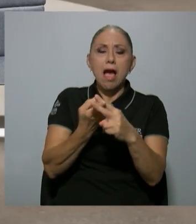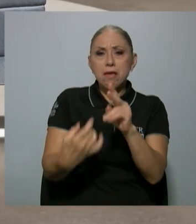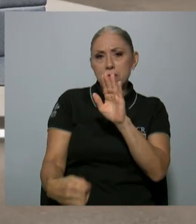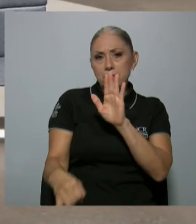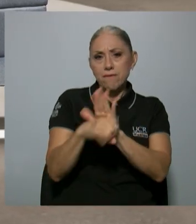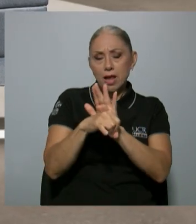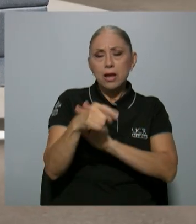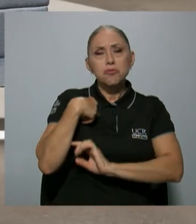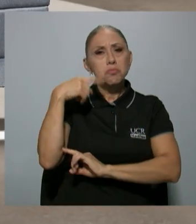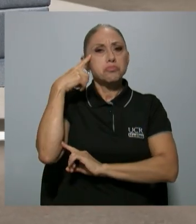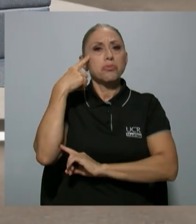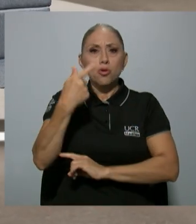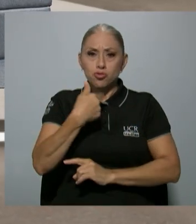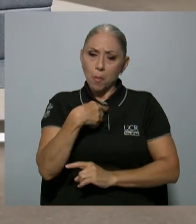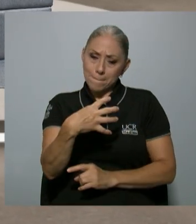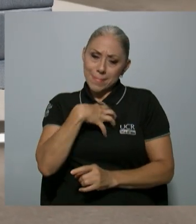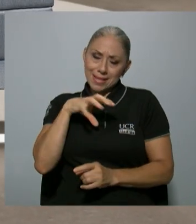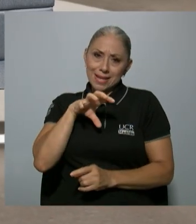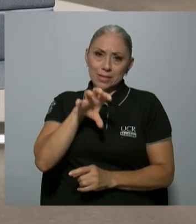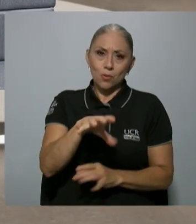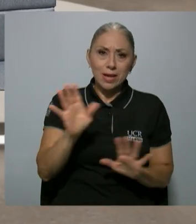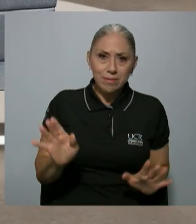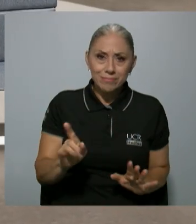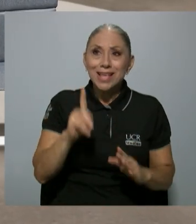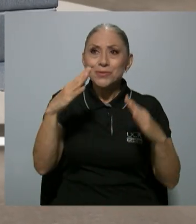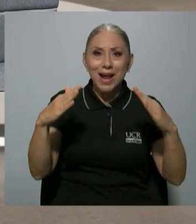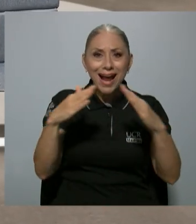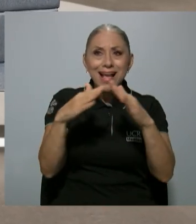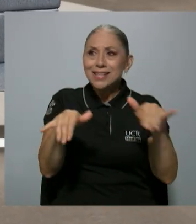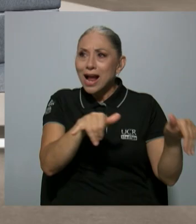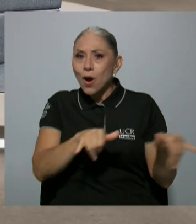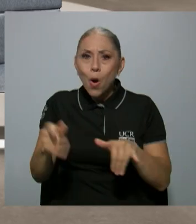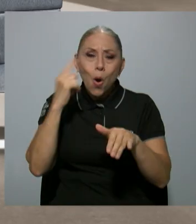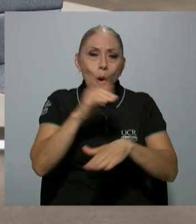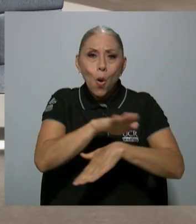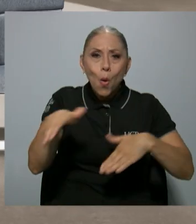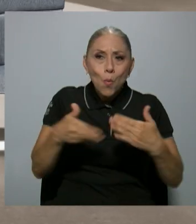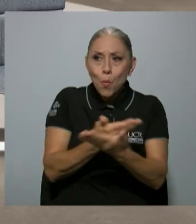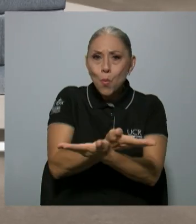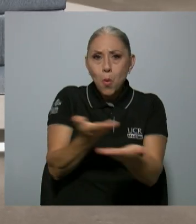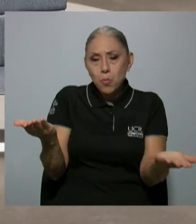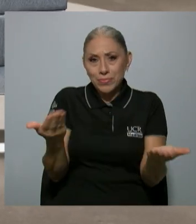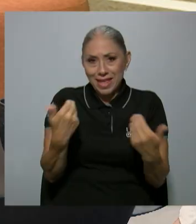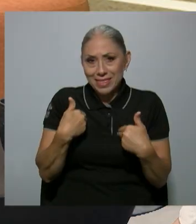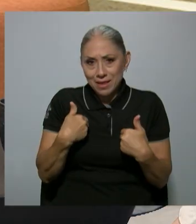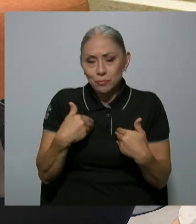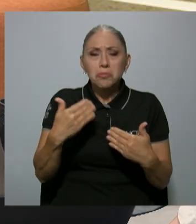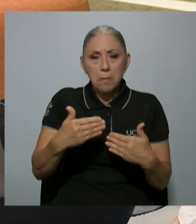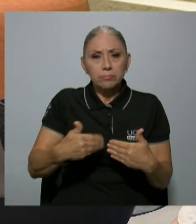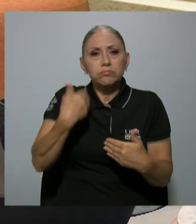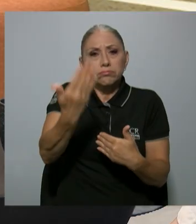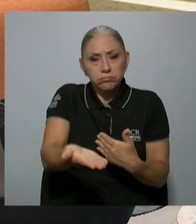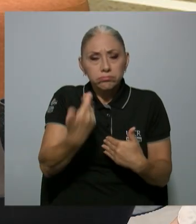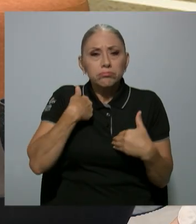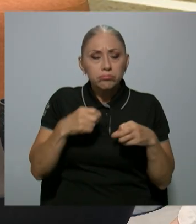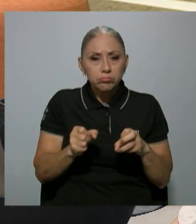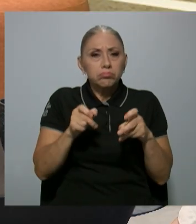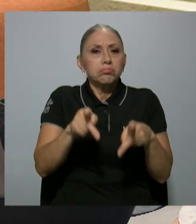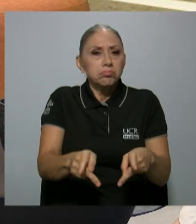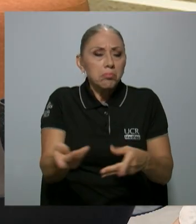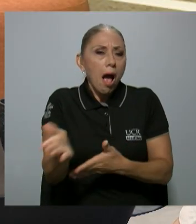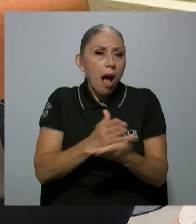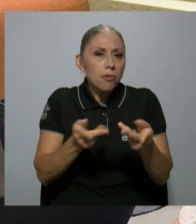aquí pertenezco, es una casa común que tenemos, y así fue como inicié. Más adelante pues tuve la oportunidad de ejercer algunos